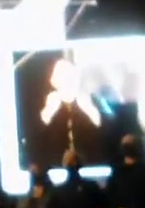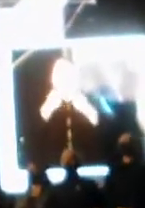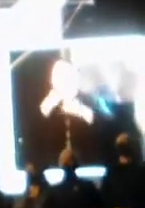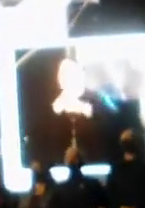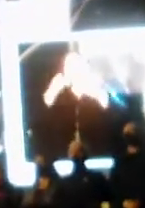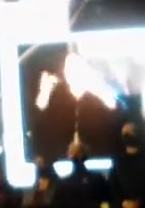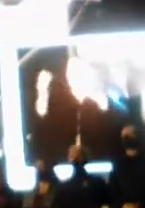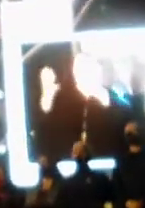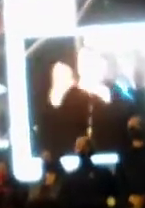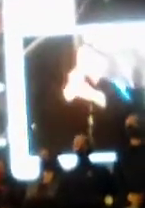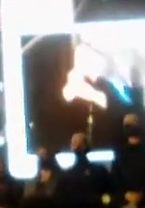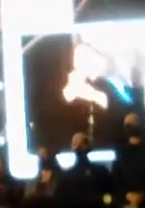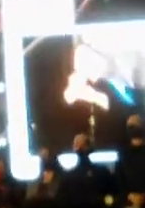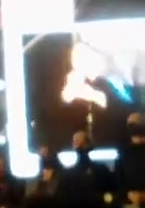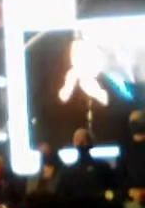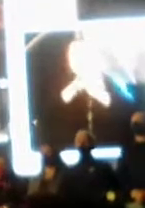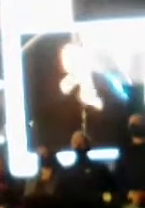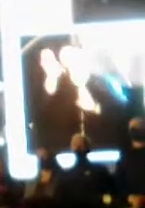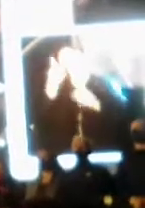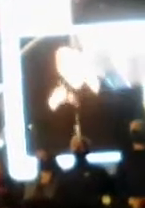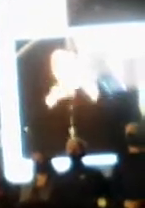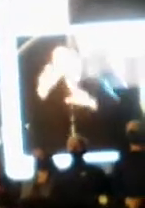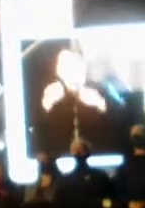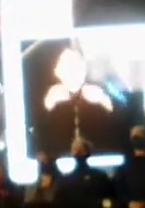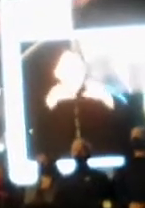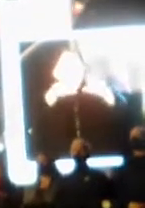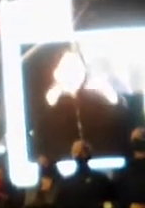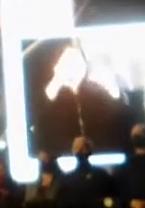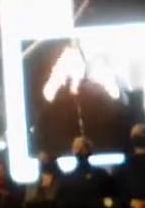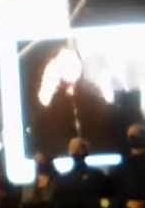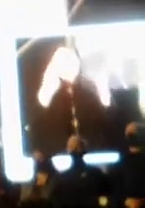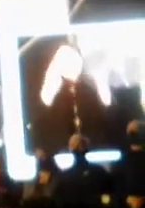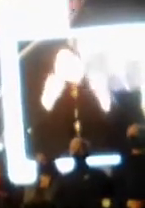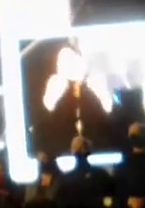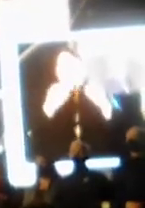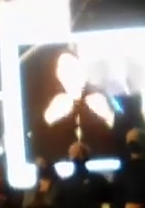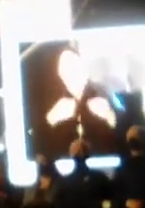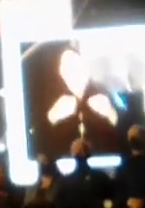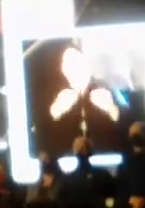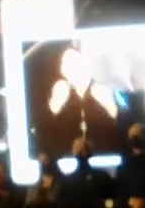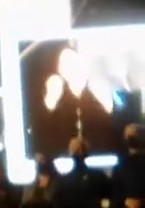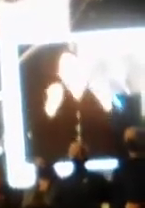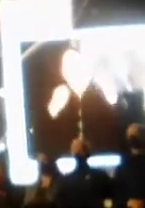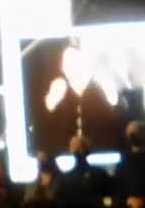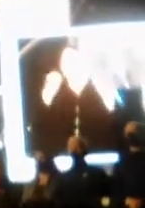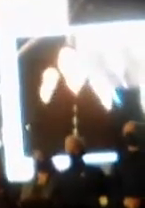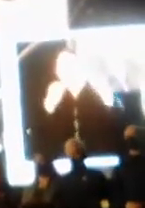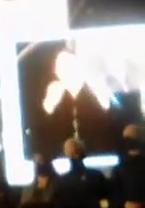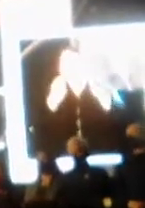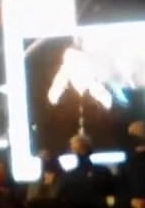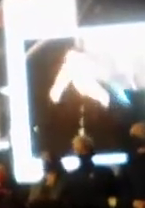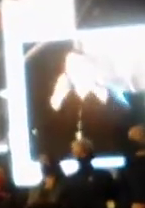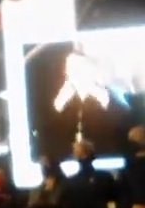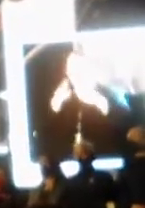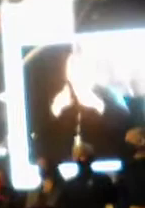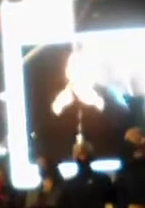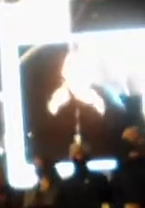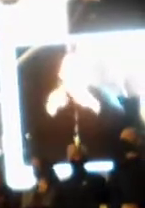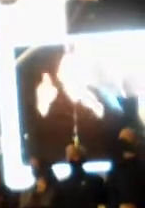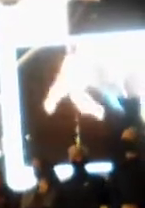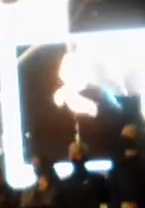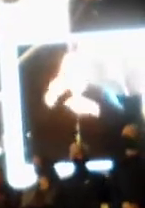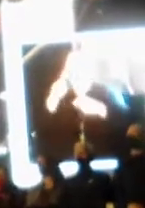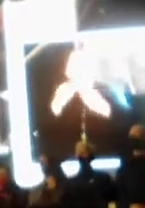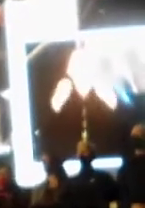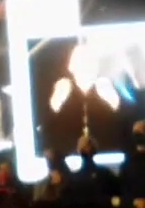había llegado, mientras otras personas sorprendidas y seguramente preocupadas se preguntaban, como la canción de Pablo Stramín,